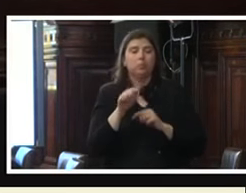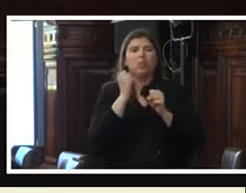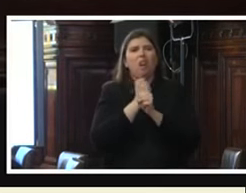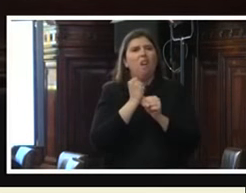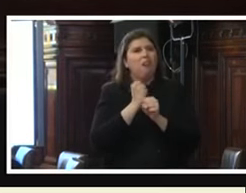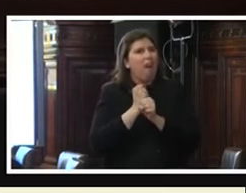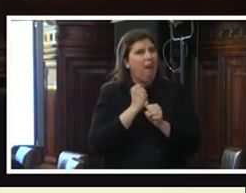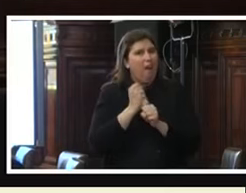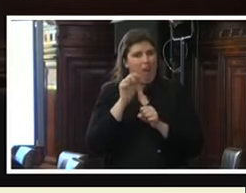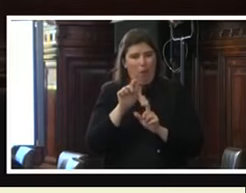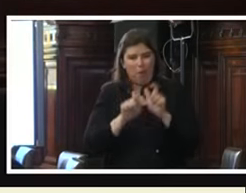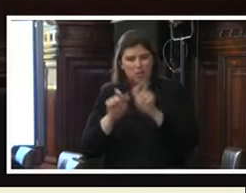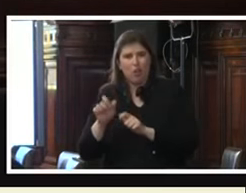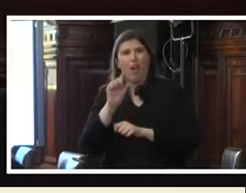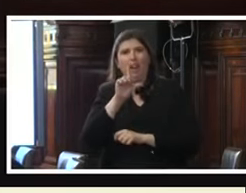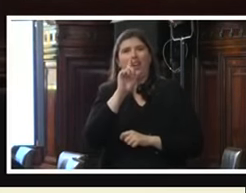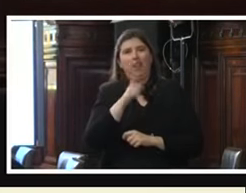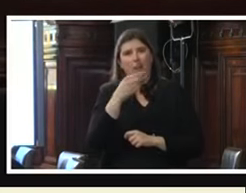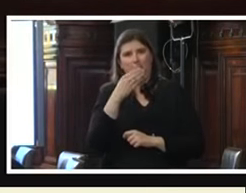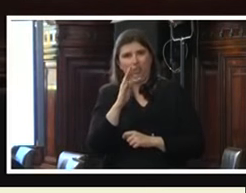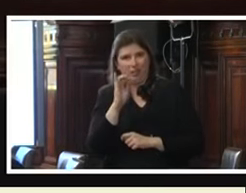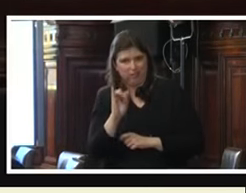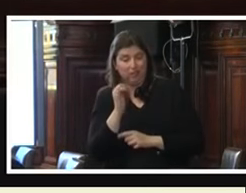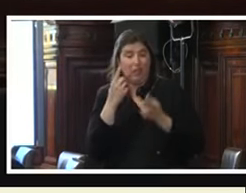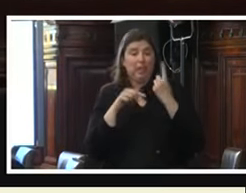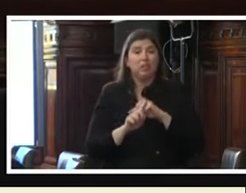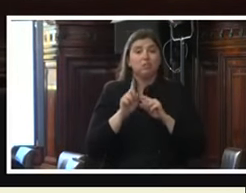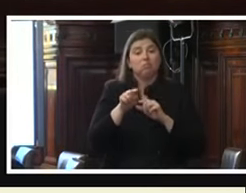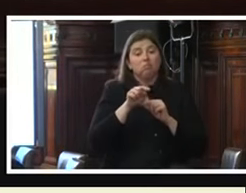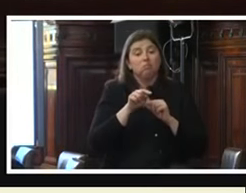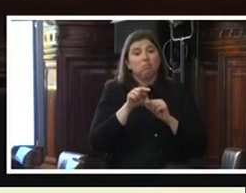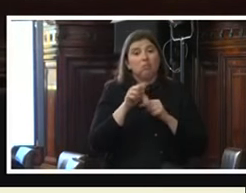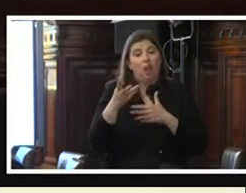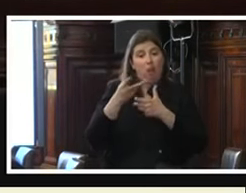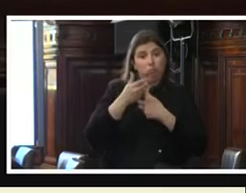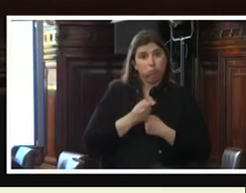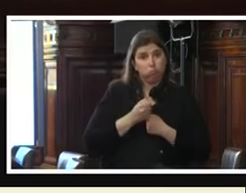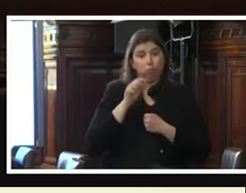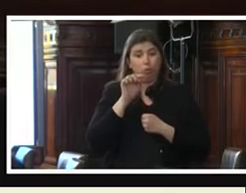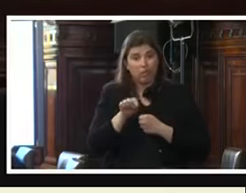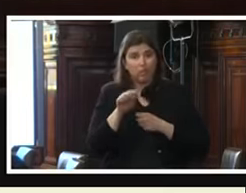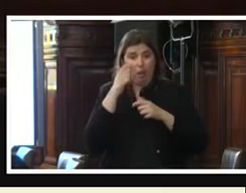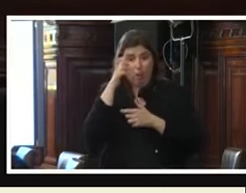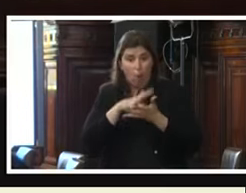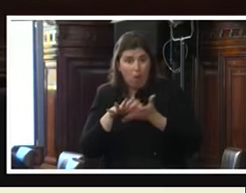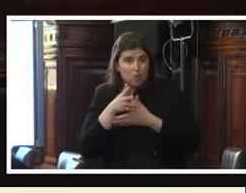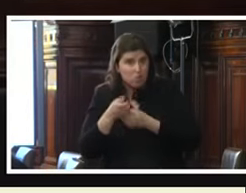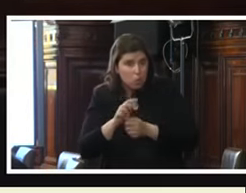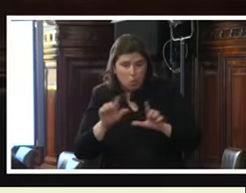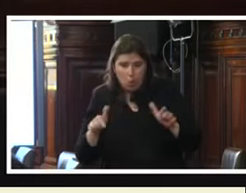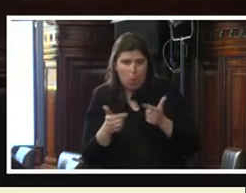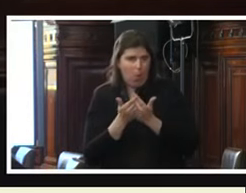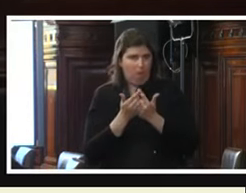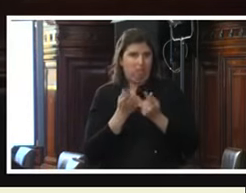del egb te lo cual incurre en la no generación de espacios de apoyo de iu para esta población y un nulo abordaje de sus